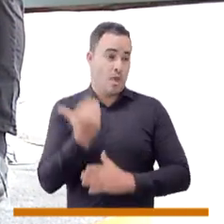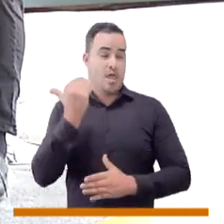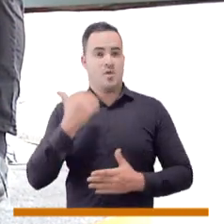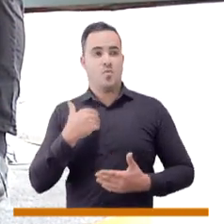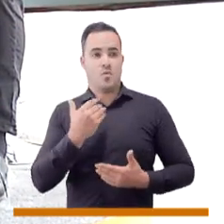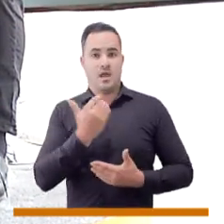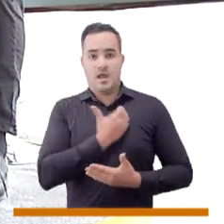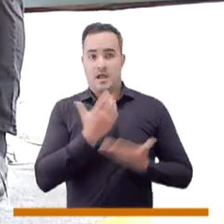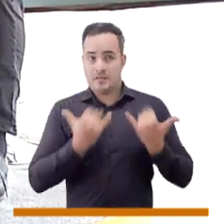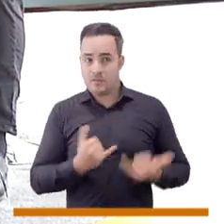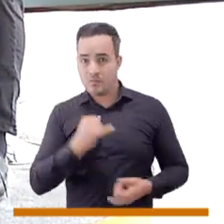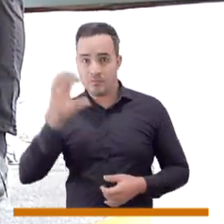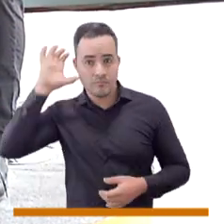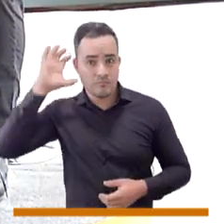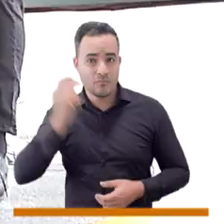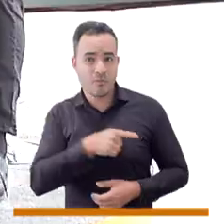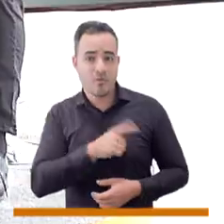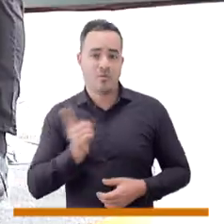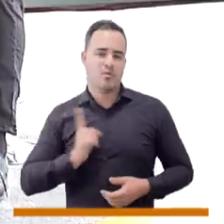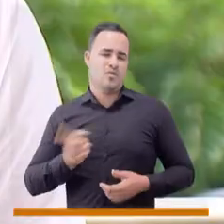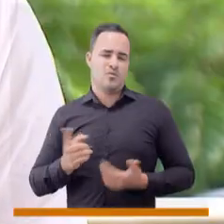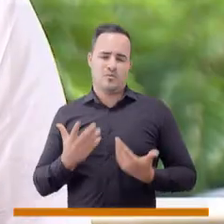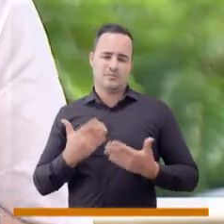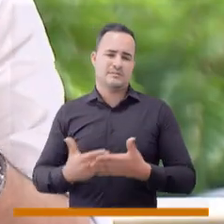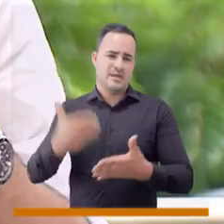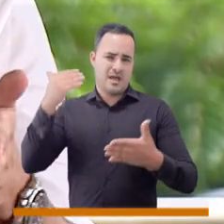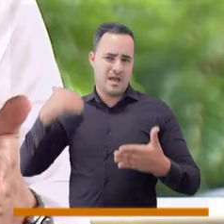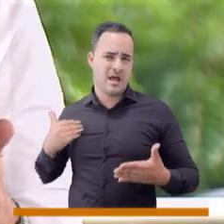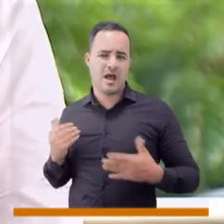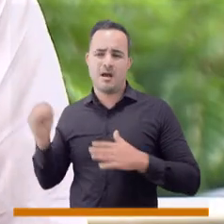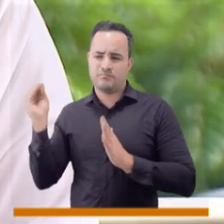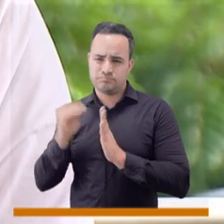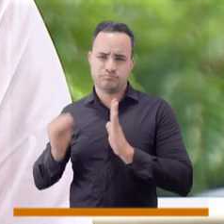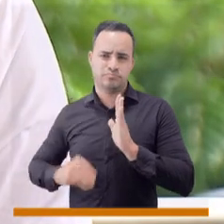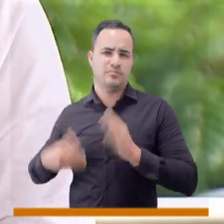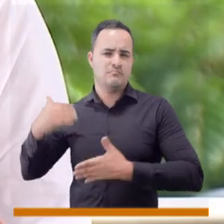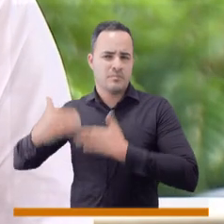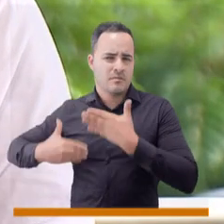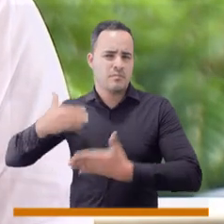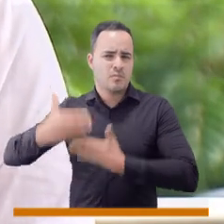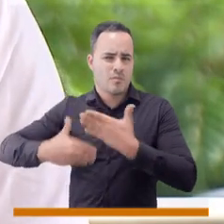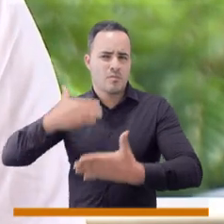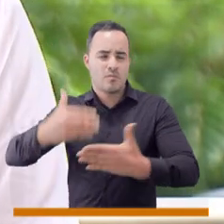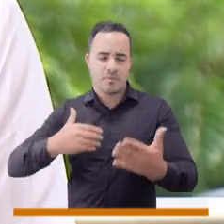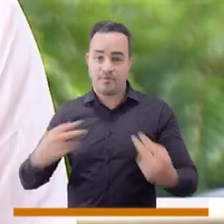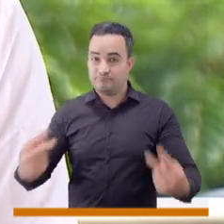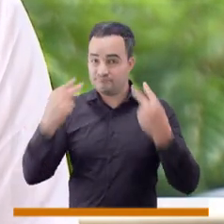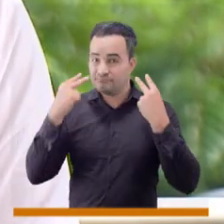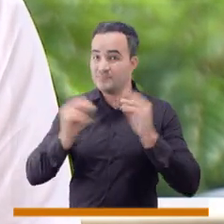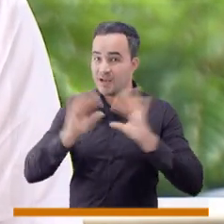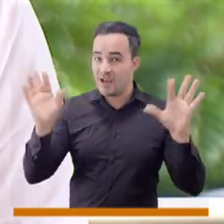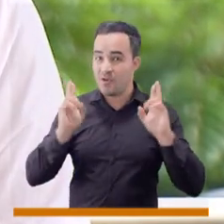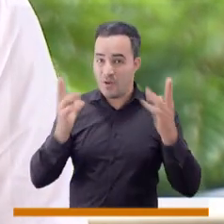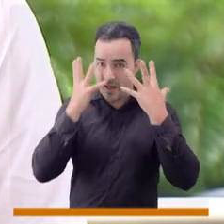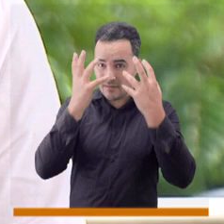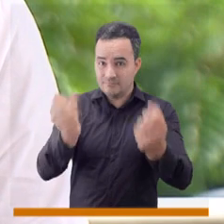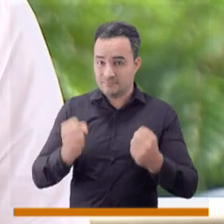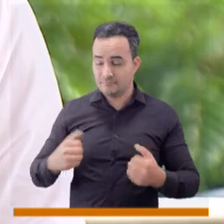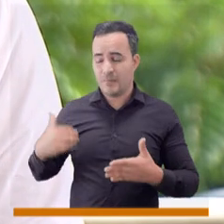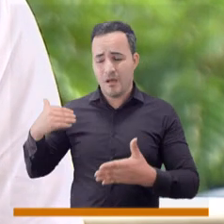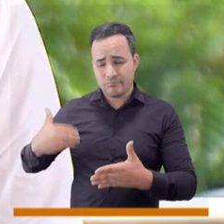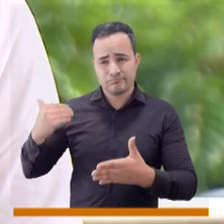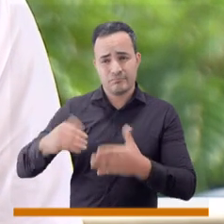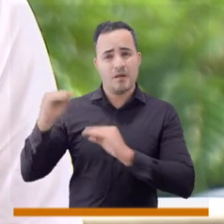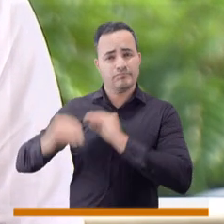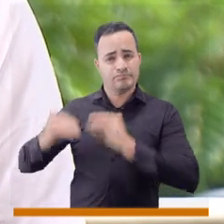esta administración, para que le quede claro a los televidentes. Esto es un desarrollo que se viene haciendo hace muchísimos años en la ciudad de Medellín, porque eso tiene